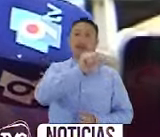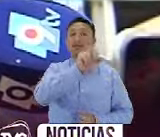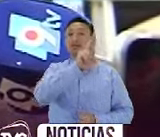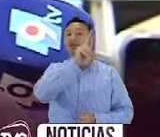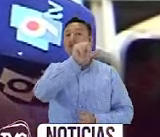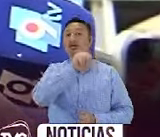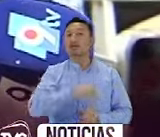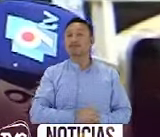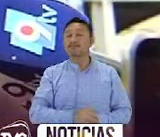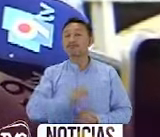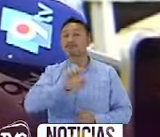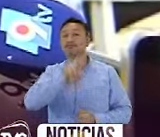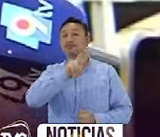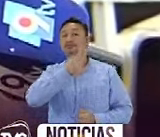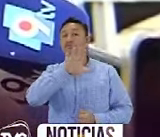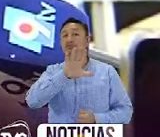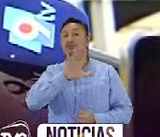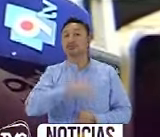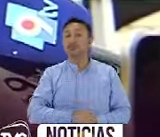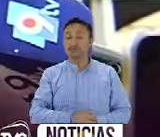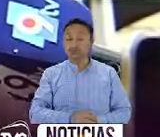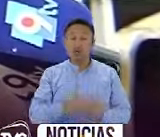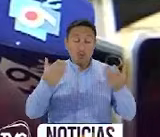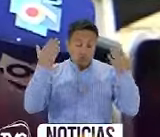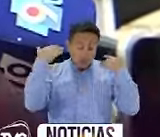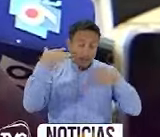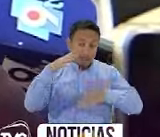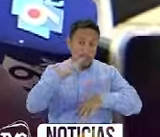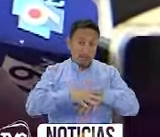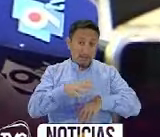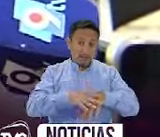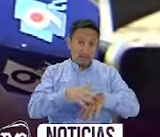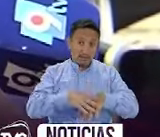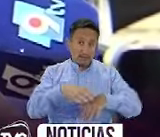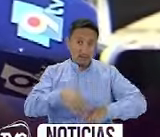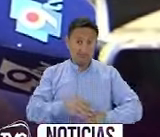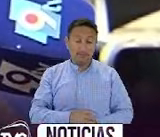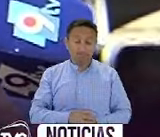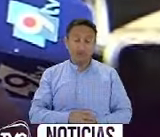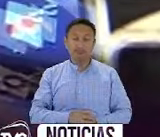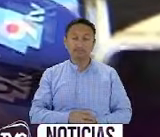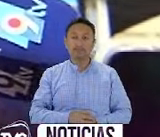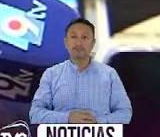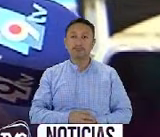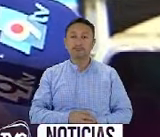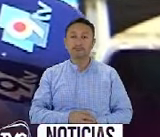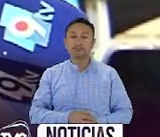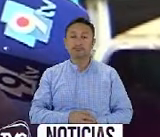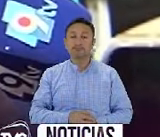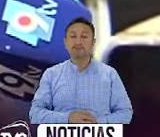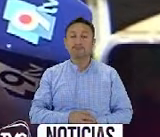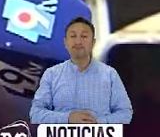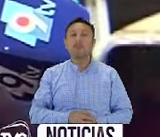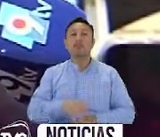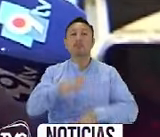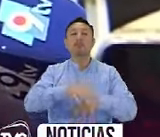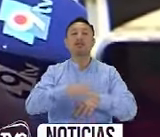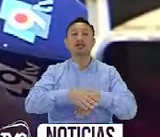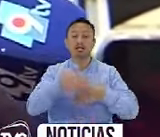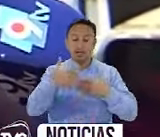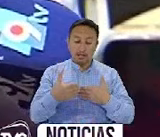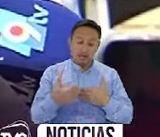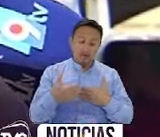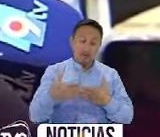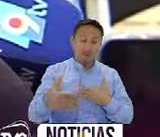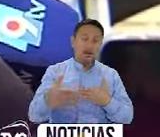que es la vía que va de Guayaquil Machala, que es una vía también, las otras dos son concesionadas por la prefectura. La vía que va a Machala en el tramo de Durán